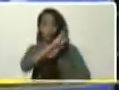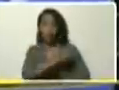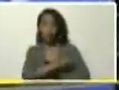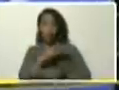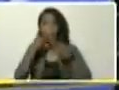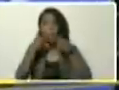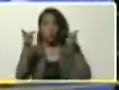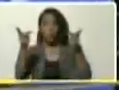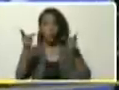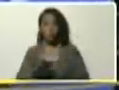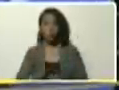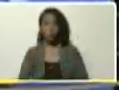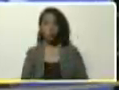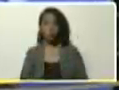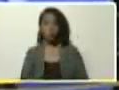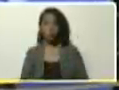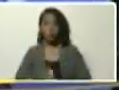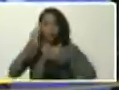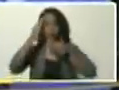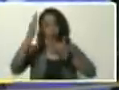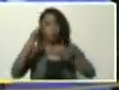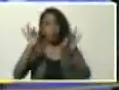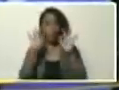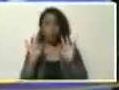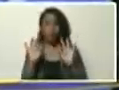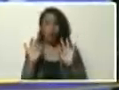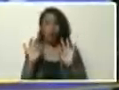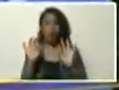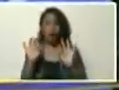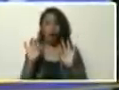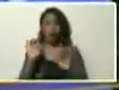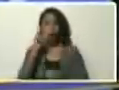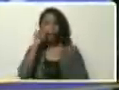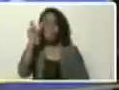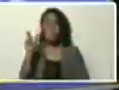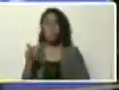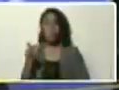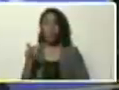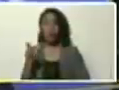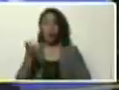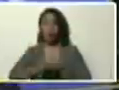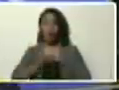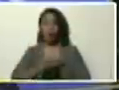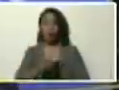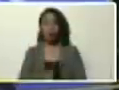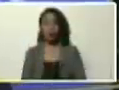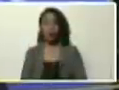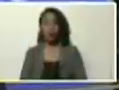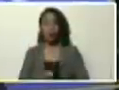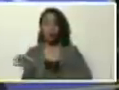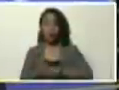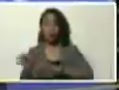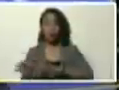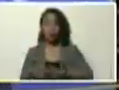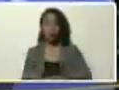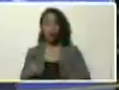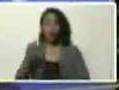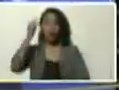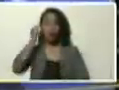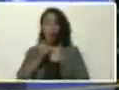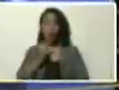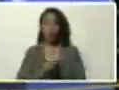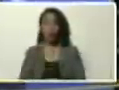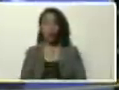públicos, saludar especialmente a José Vicente Rangel, alcalde del municipio Sucre, querido Pepe.